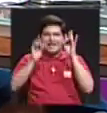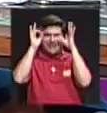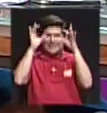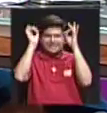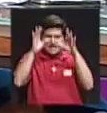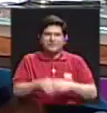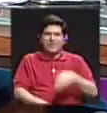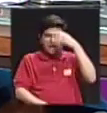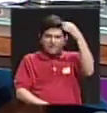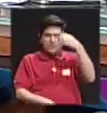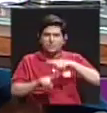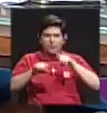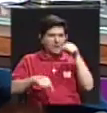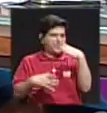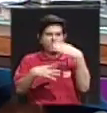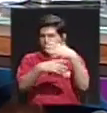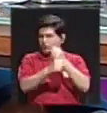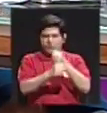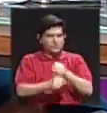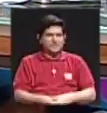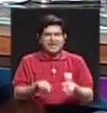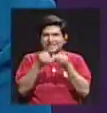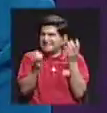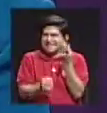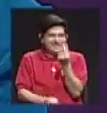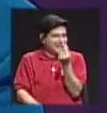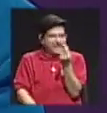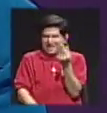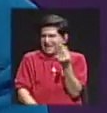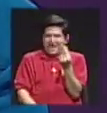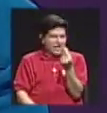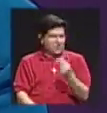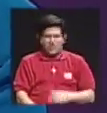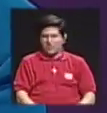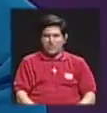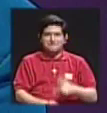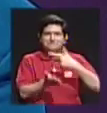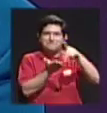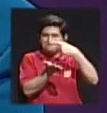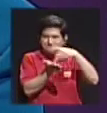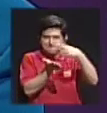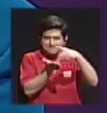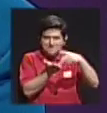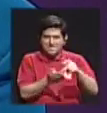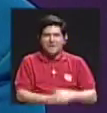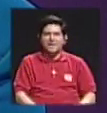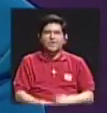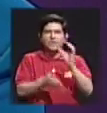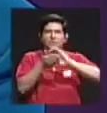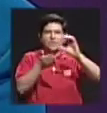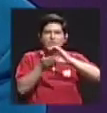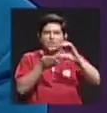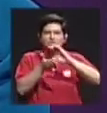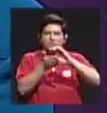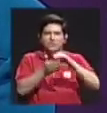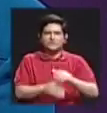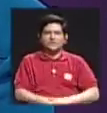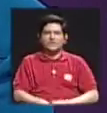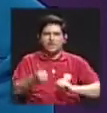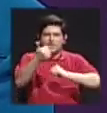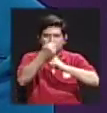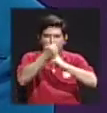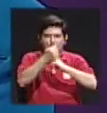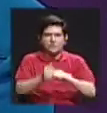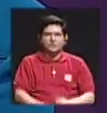ámbito cultural, pero es que eso no se hace sin dinero, ¿verdad? Uh-huh. Es decir, el pago de los colegios subvencionados,